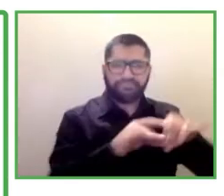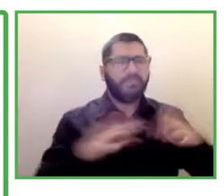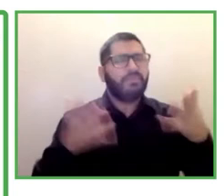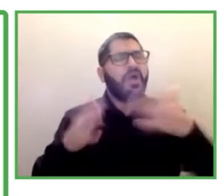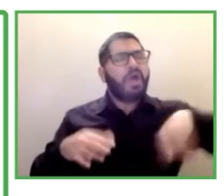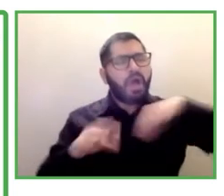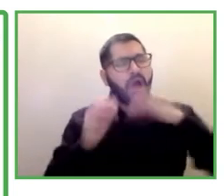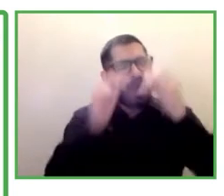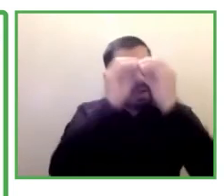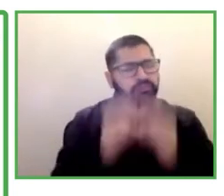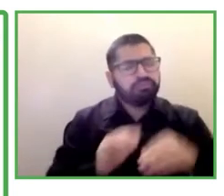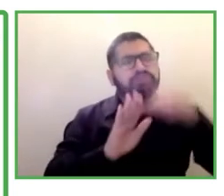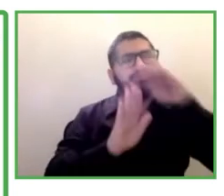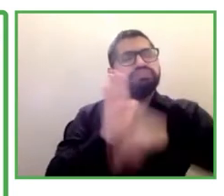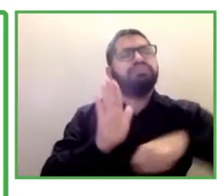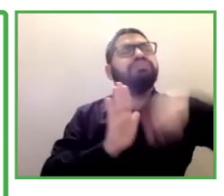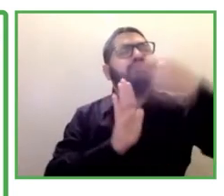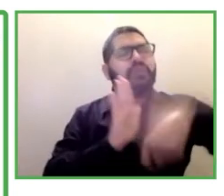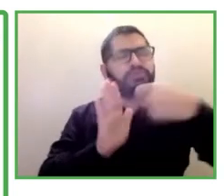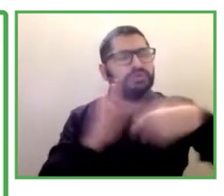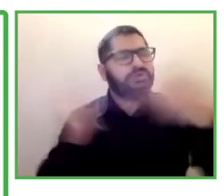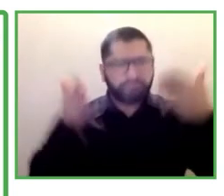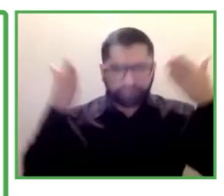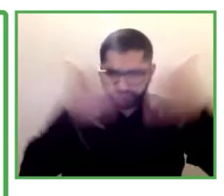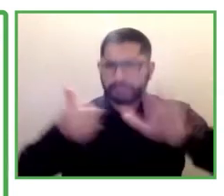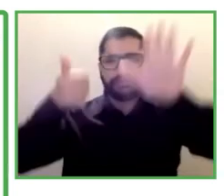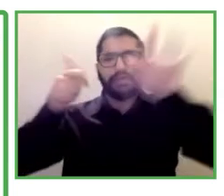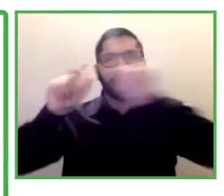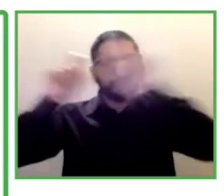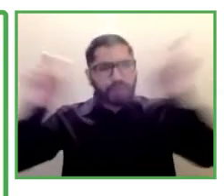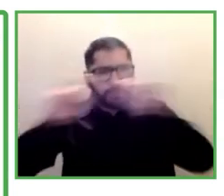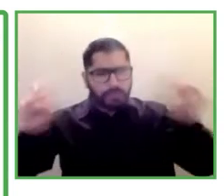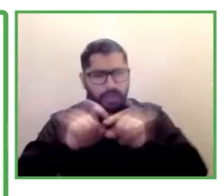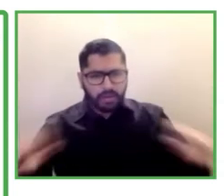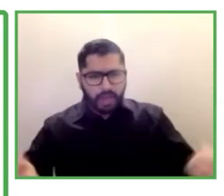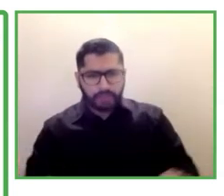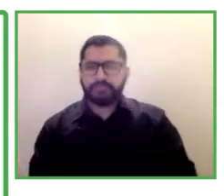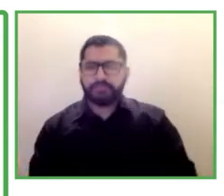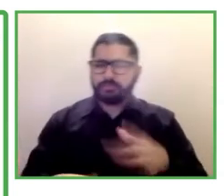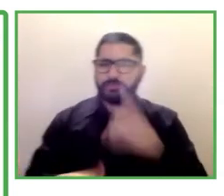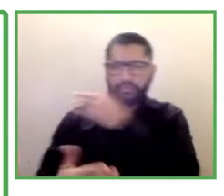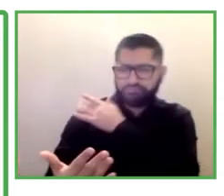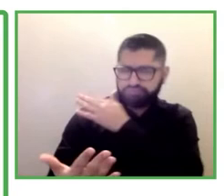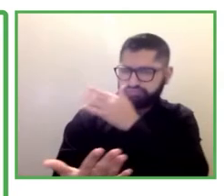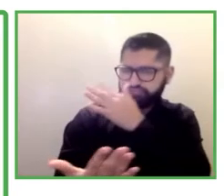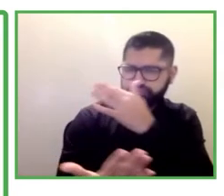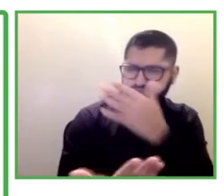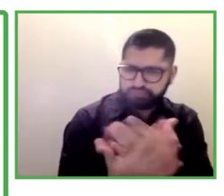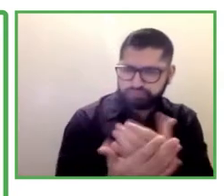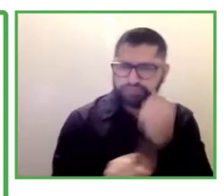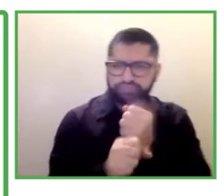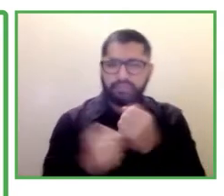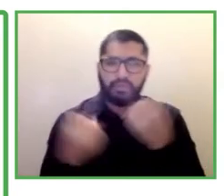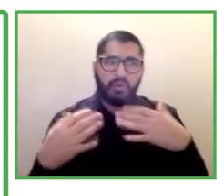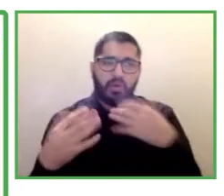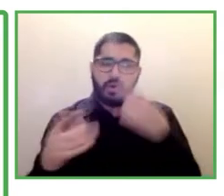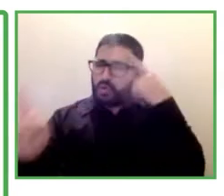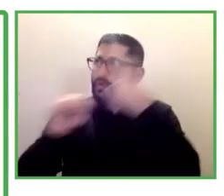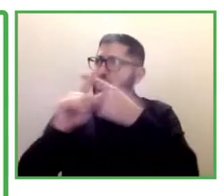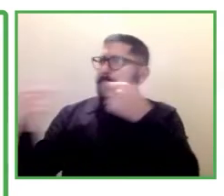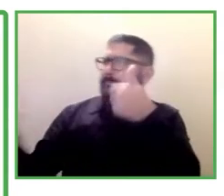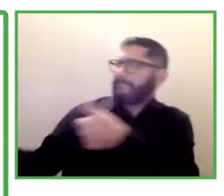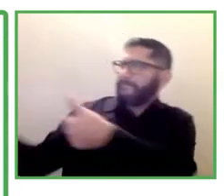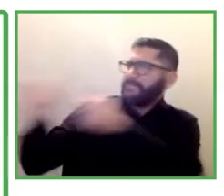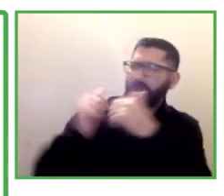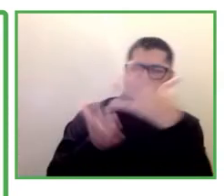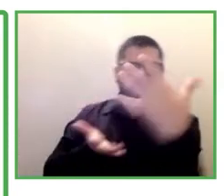medio, ha habido muchísimos desafíos por la pandemia. Y bueno, hemos abordado